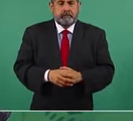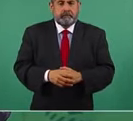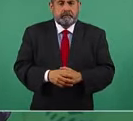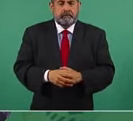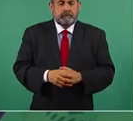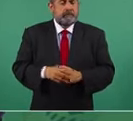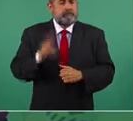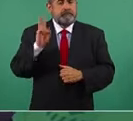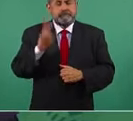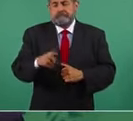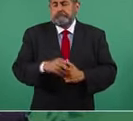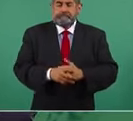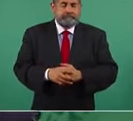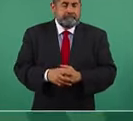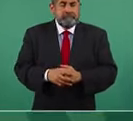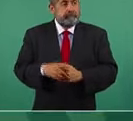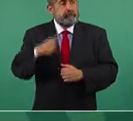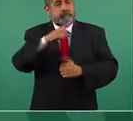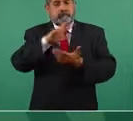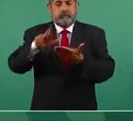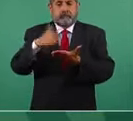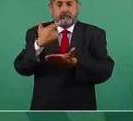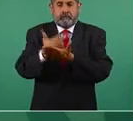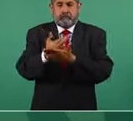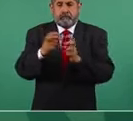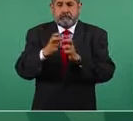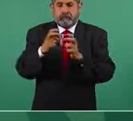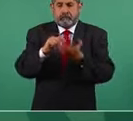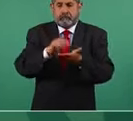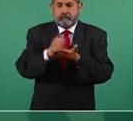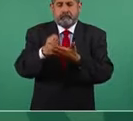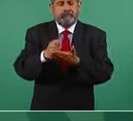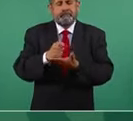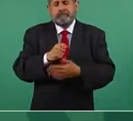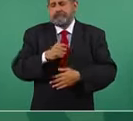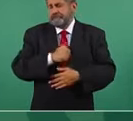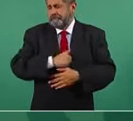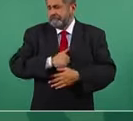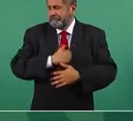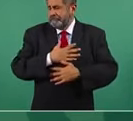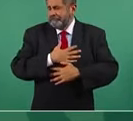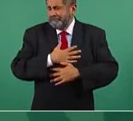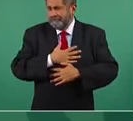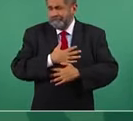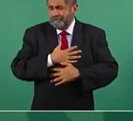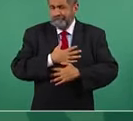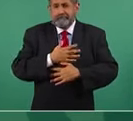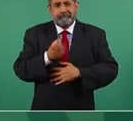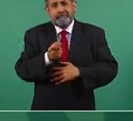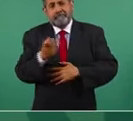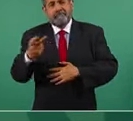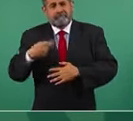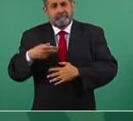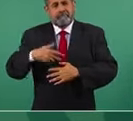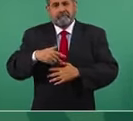hechos lamentables en Reynosa, Tamaulipas, le costaron la vida a inocentes,